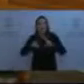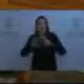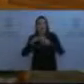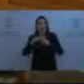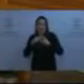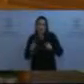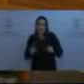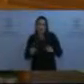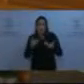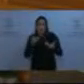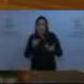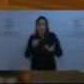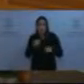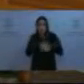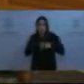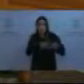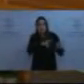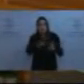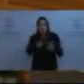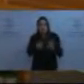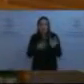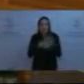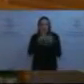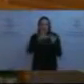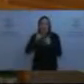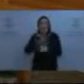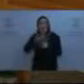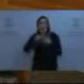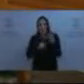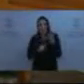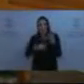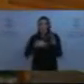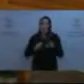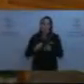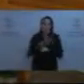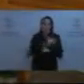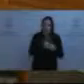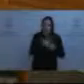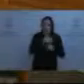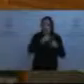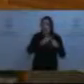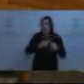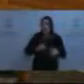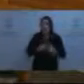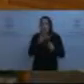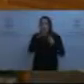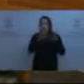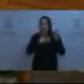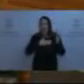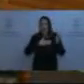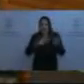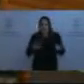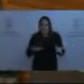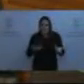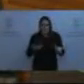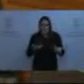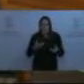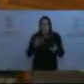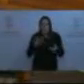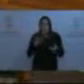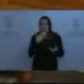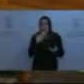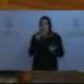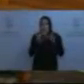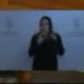asturianas. De esta manera, las nuevas bases establecen 4 líneas objeto de subvención. La primera se refiere a las actividades propiamente dichas, entre las que figuran